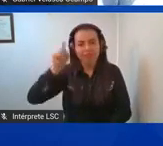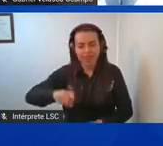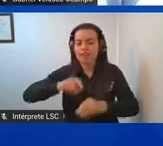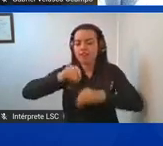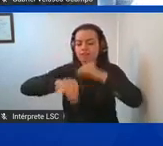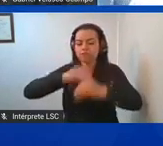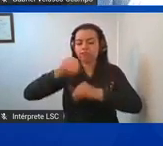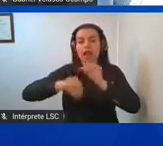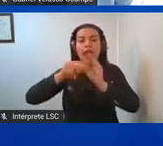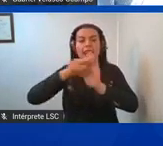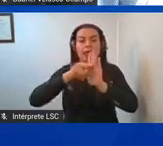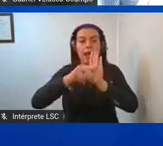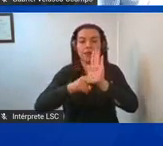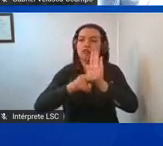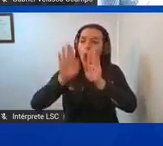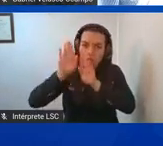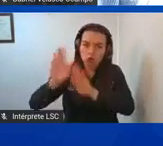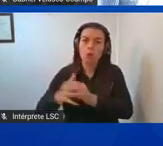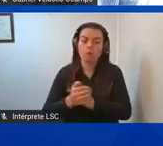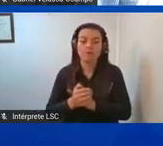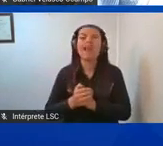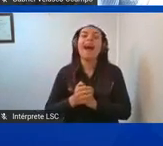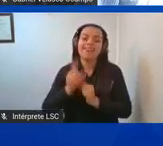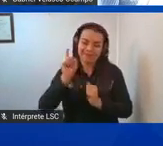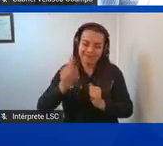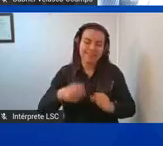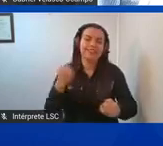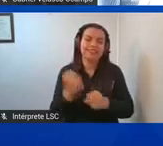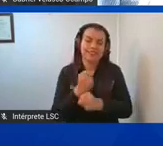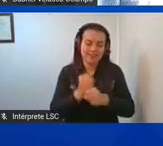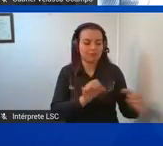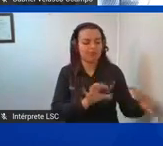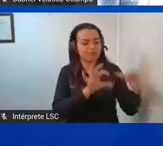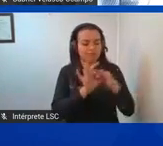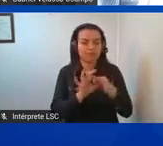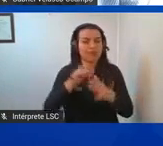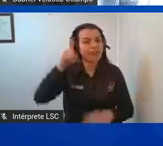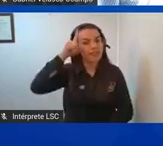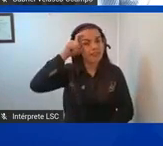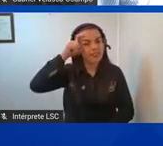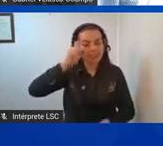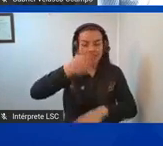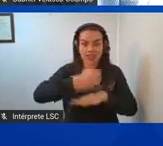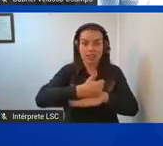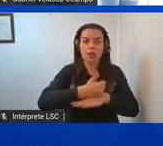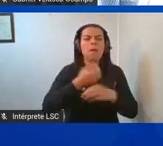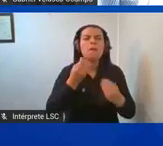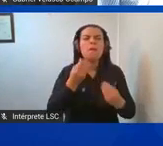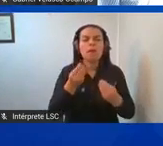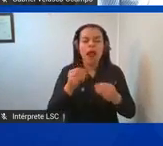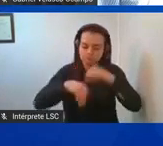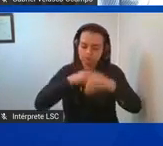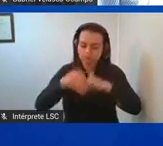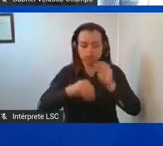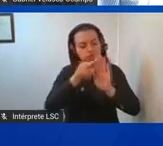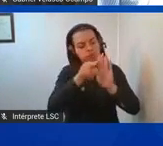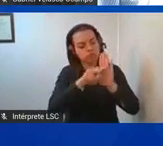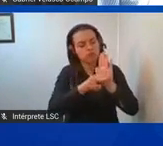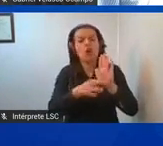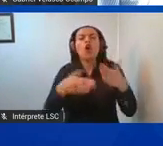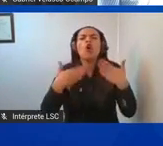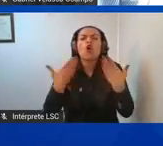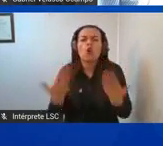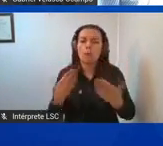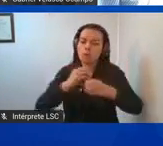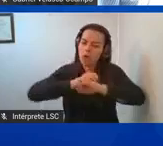con Natalia, la doctora Natalia, sí, para que en ese reglamento quede más claro cómo pueden interactuar